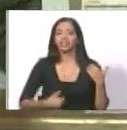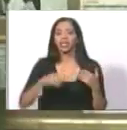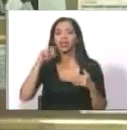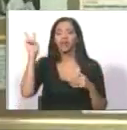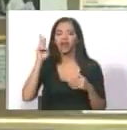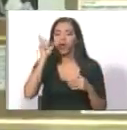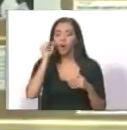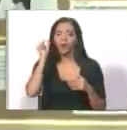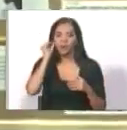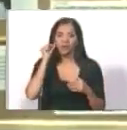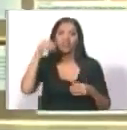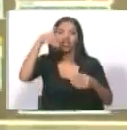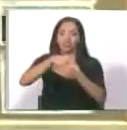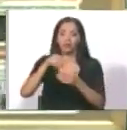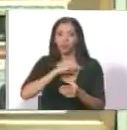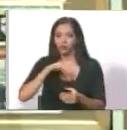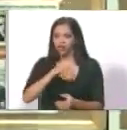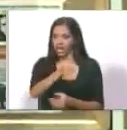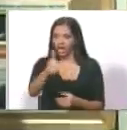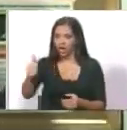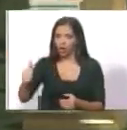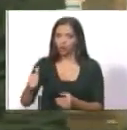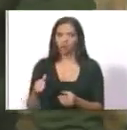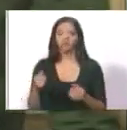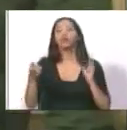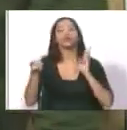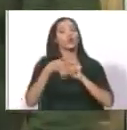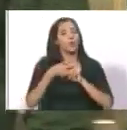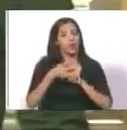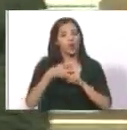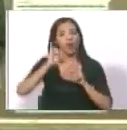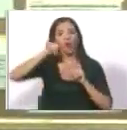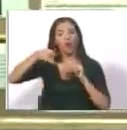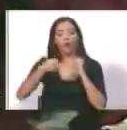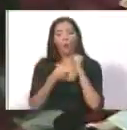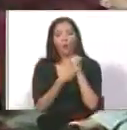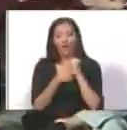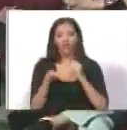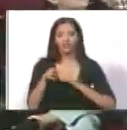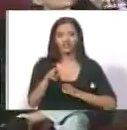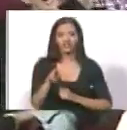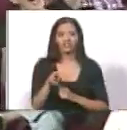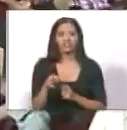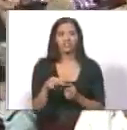electa por todos nosotros. Numeral Juanito Alimaña.